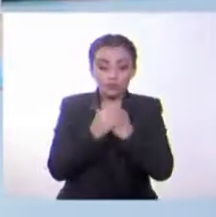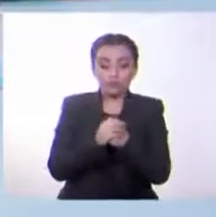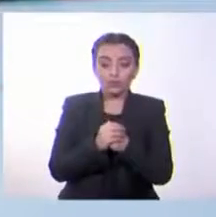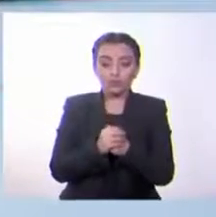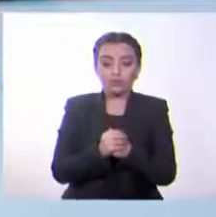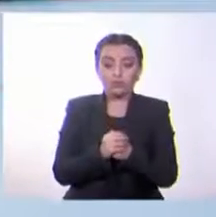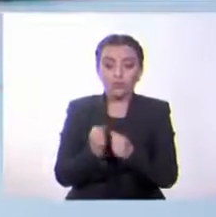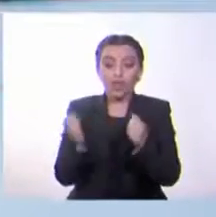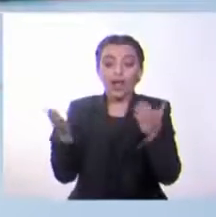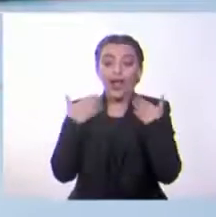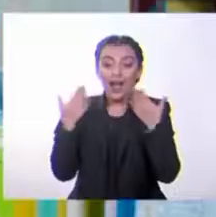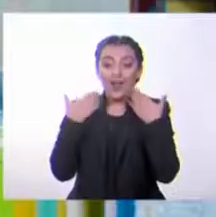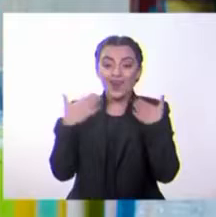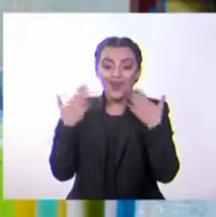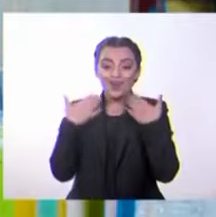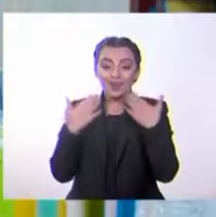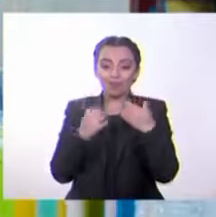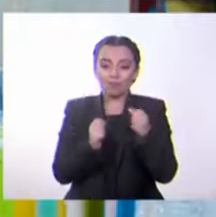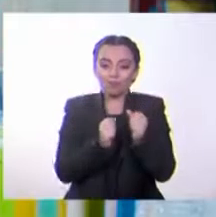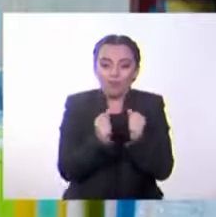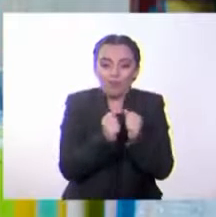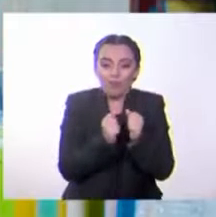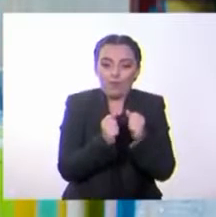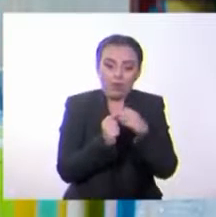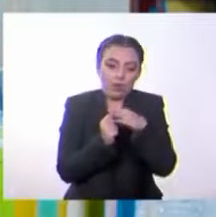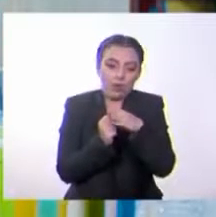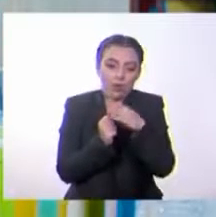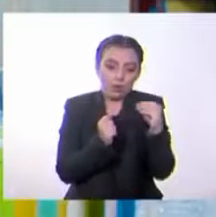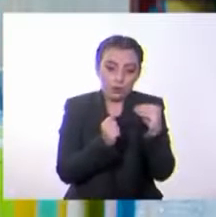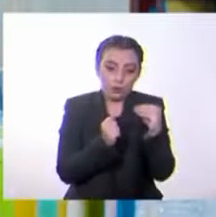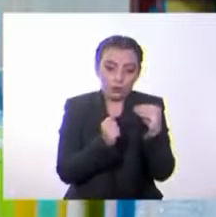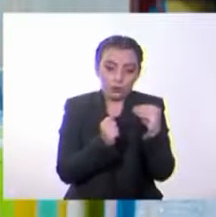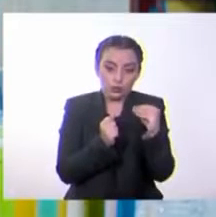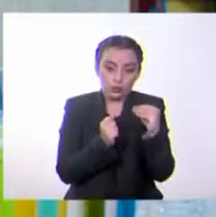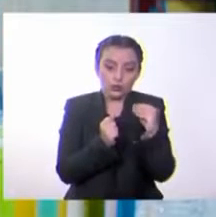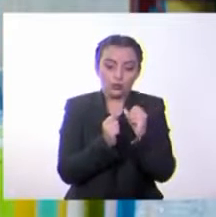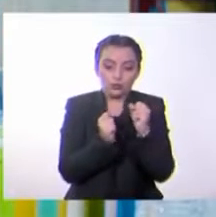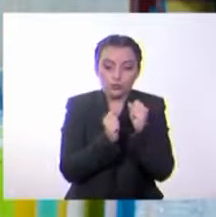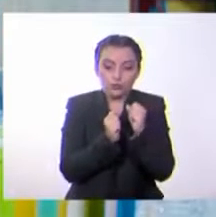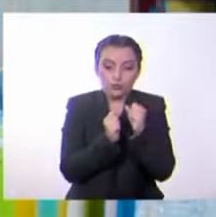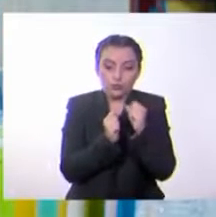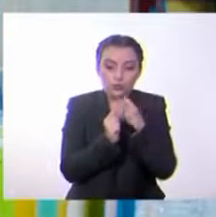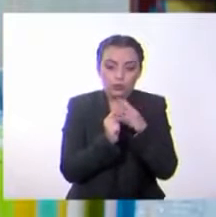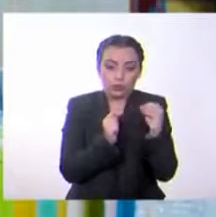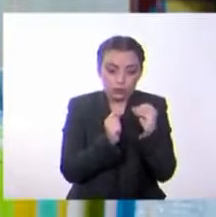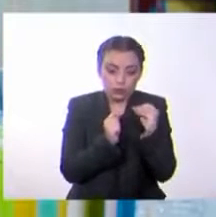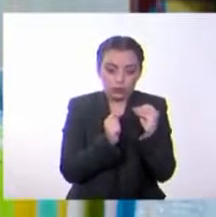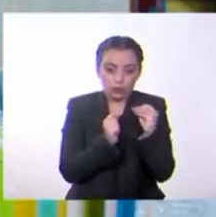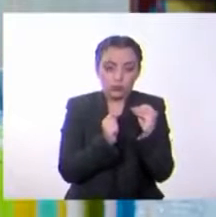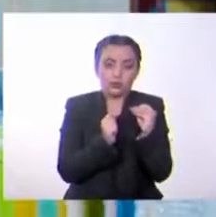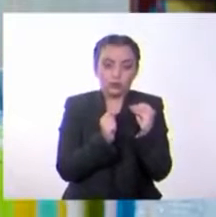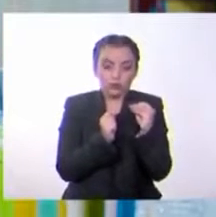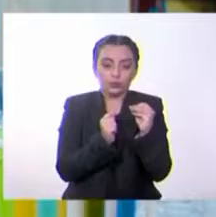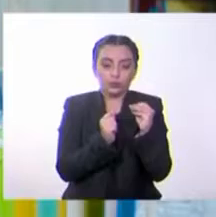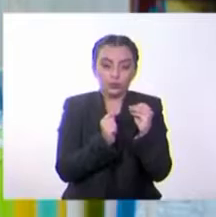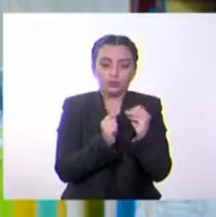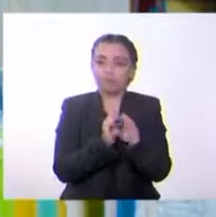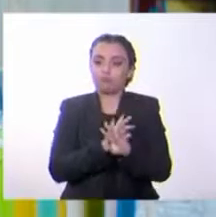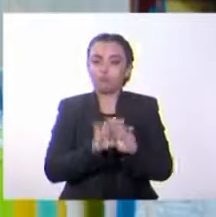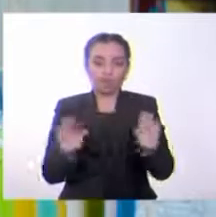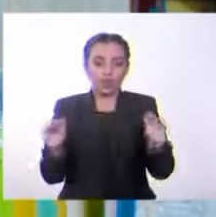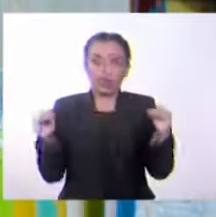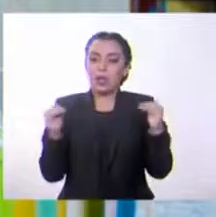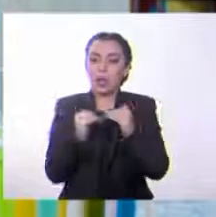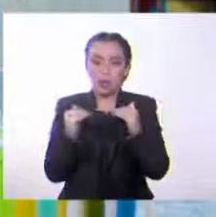caliente. En este caso, pues, tengo agua fría. Hasta aquí todas las